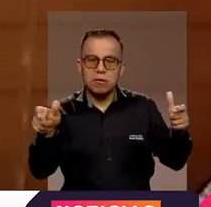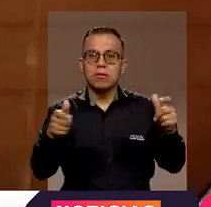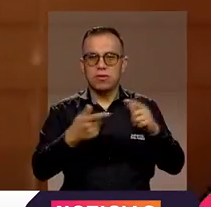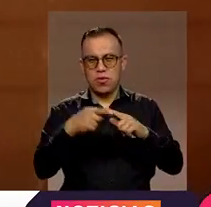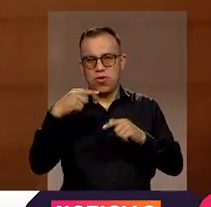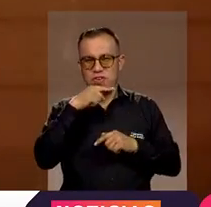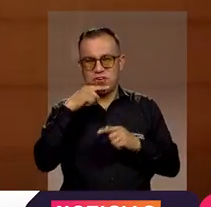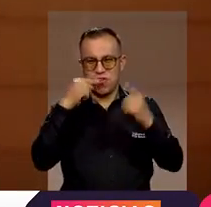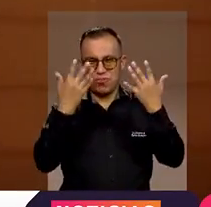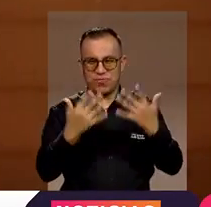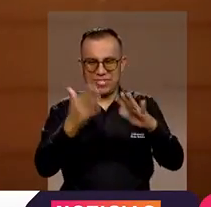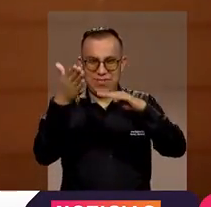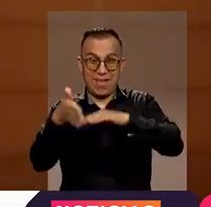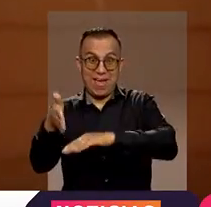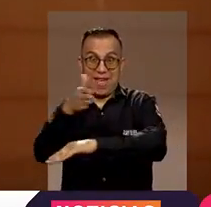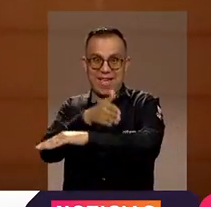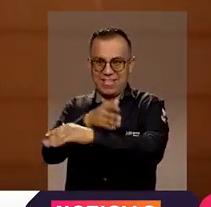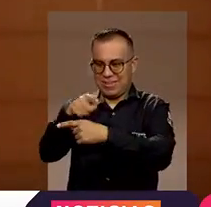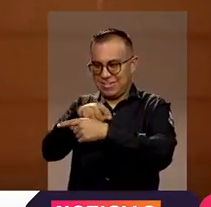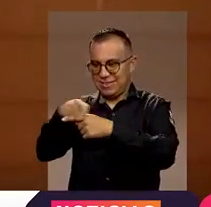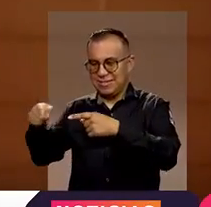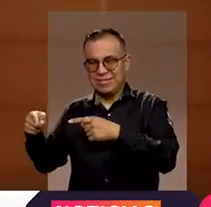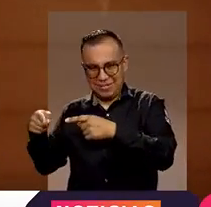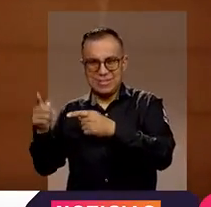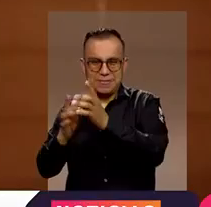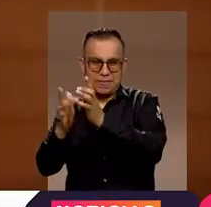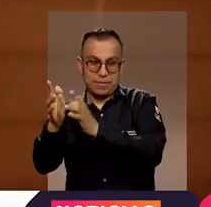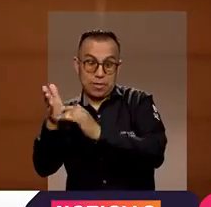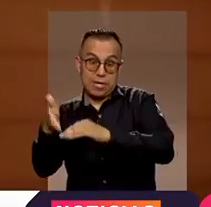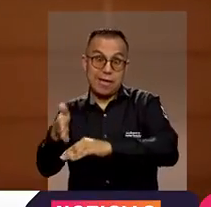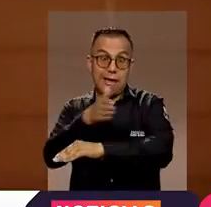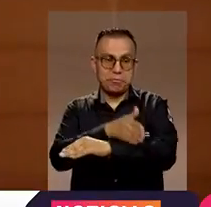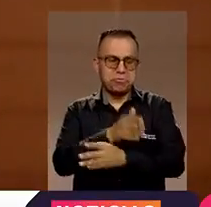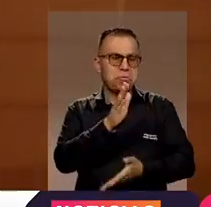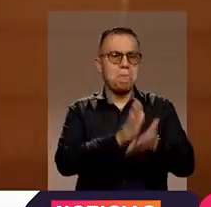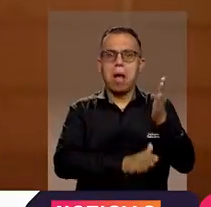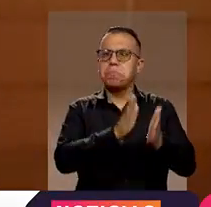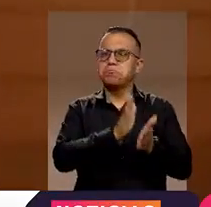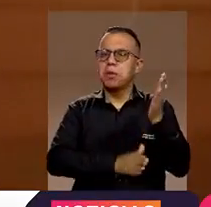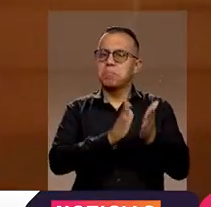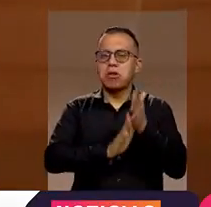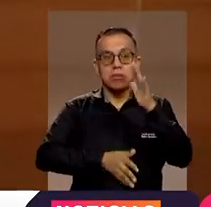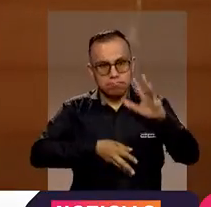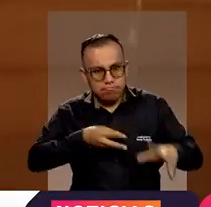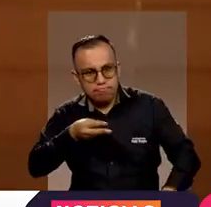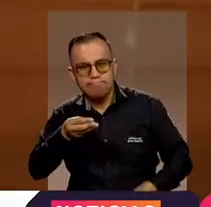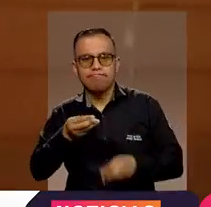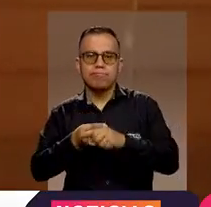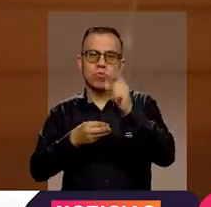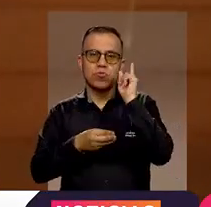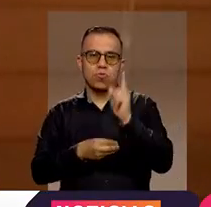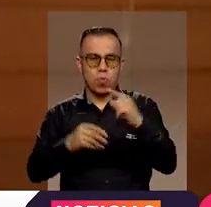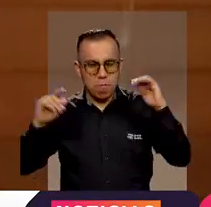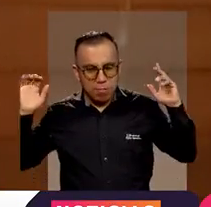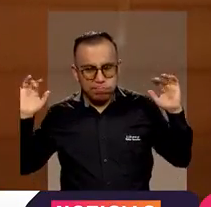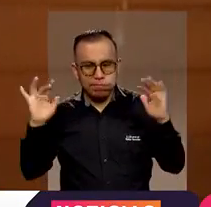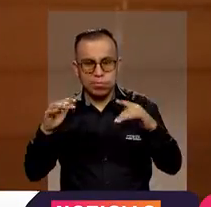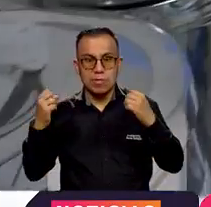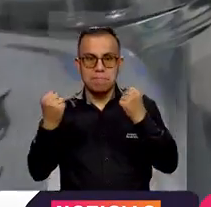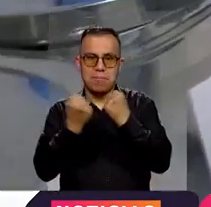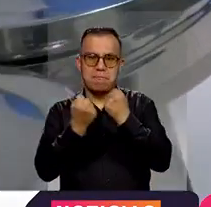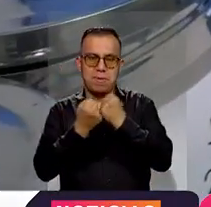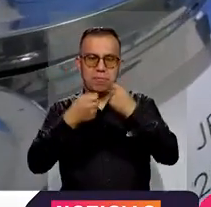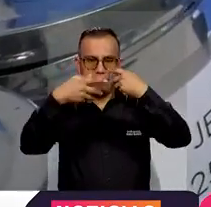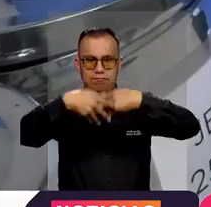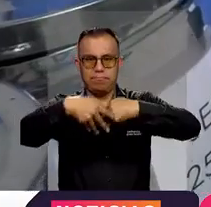festivos previos a la Semana Santa y durante la Semana Santa, que luego se sumaron aglomeraciones, multitudes y marchas.